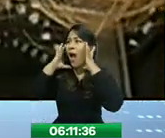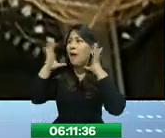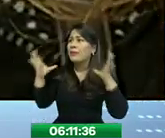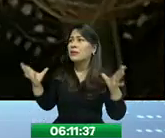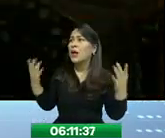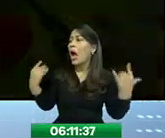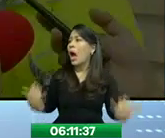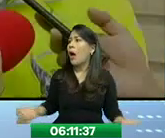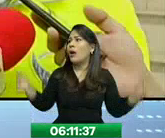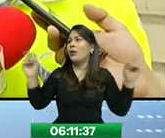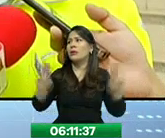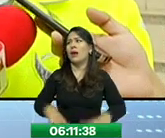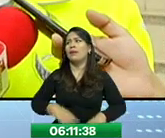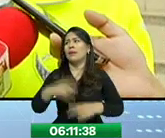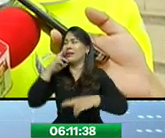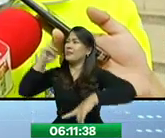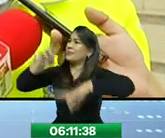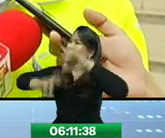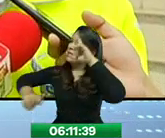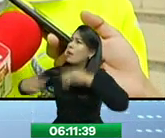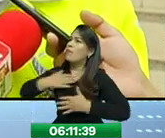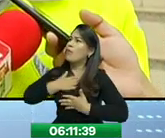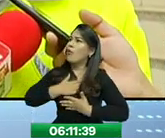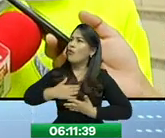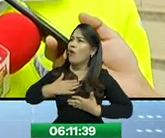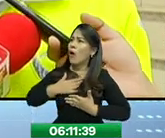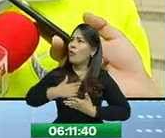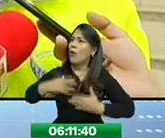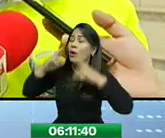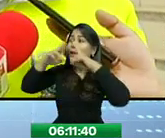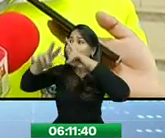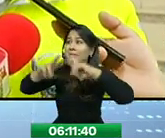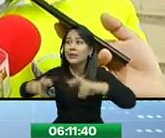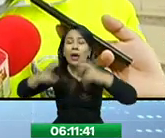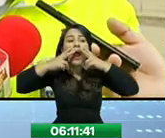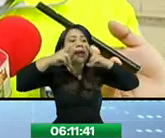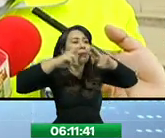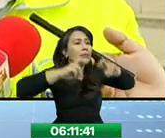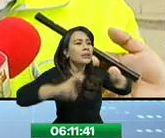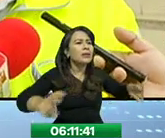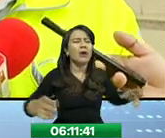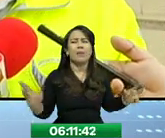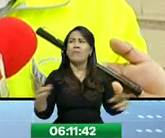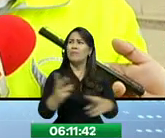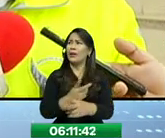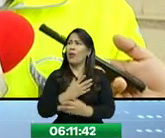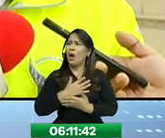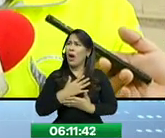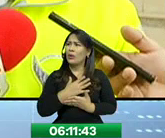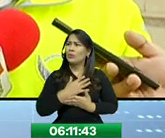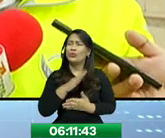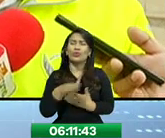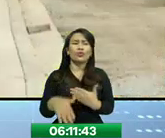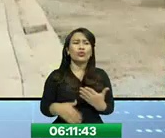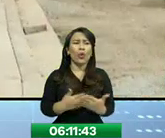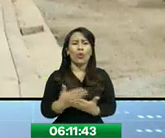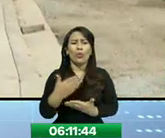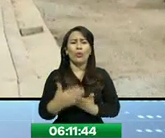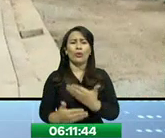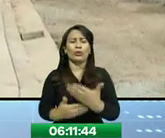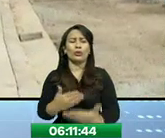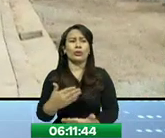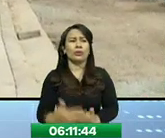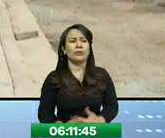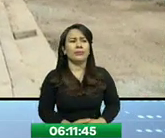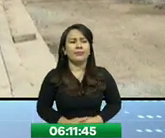las investigaciones que no paren. Mira estas situaciones que se están haciendo, se está haciendo macabro también, ¿no? Todo el proceso